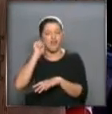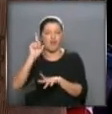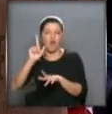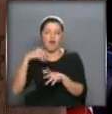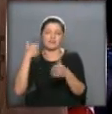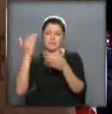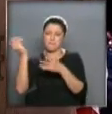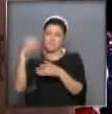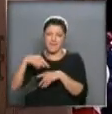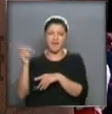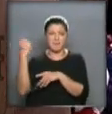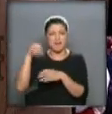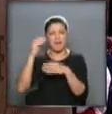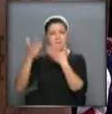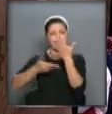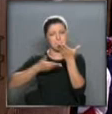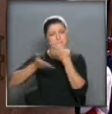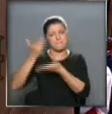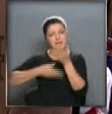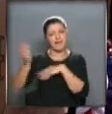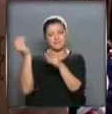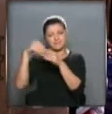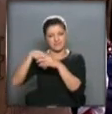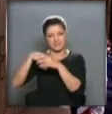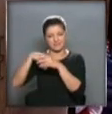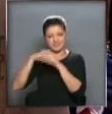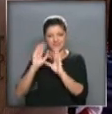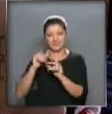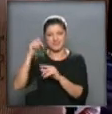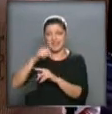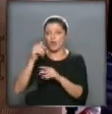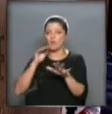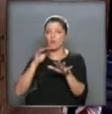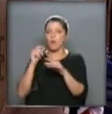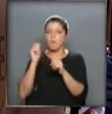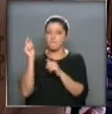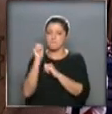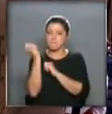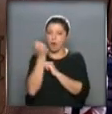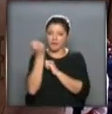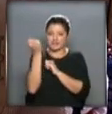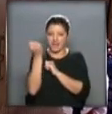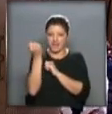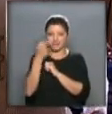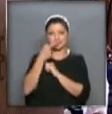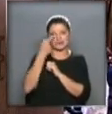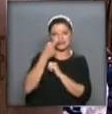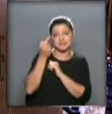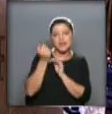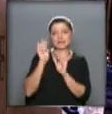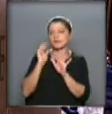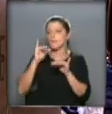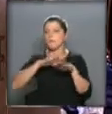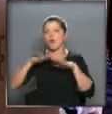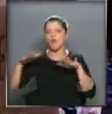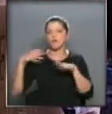es importantísimo esto, por eso realmente creo que esto tiene un impacto social muy grande, muy fuerte, porque cambian los chicos, le da un